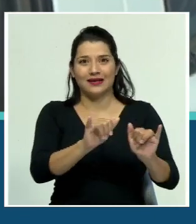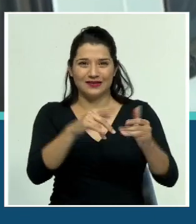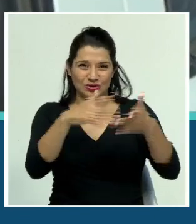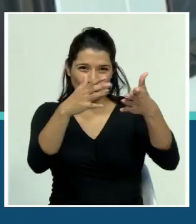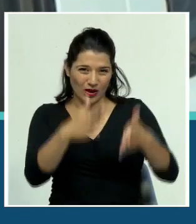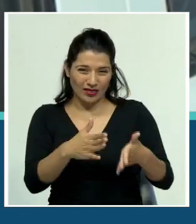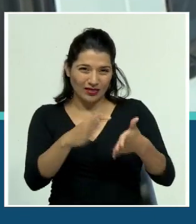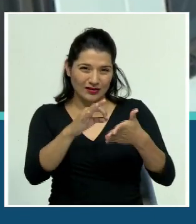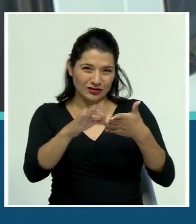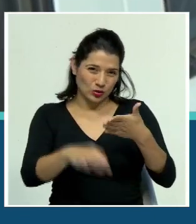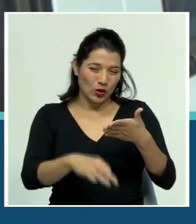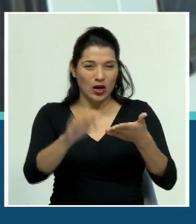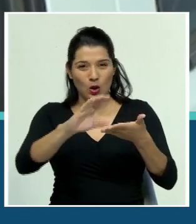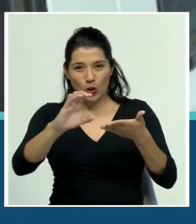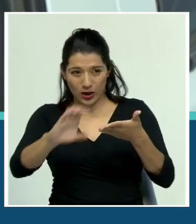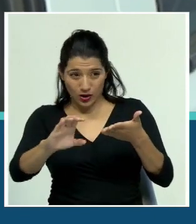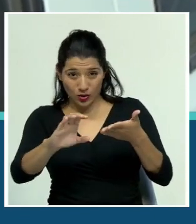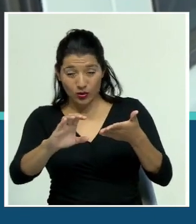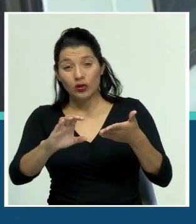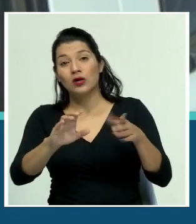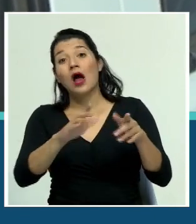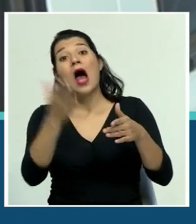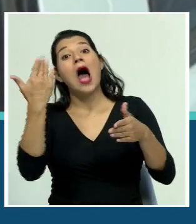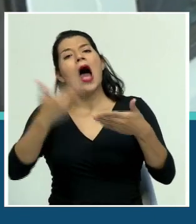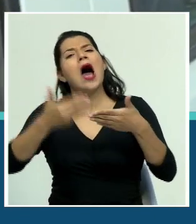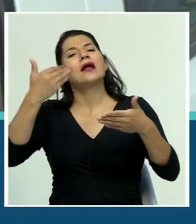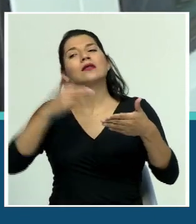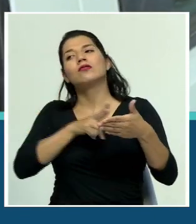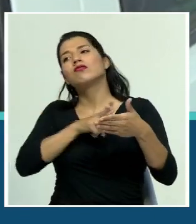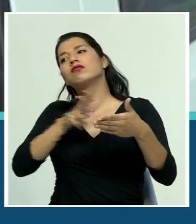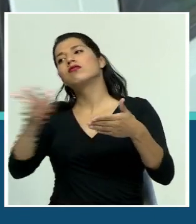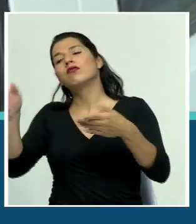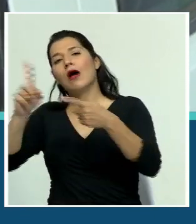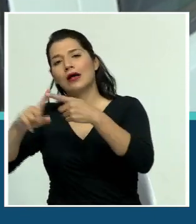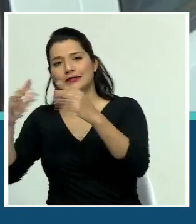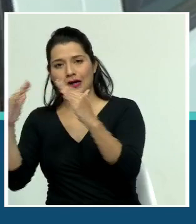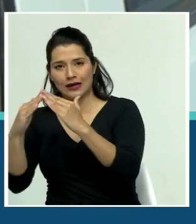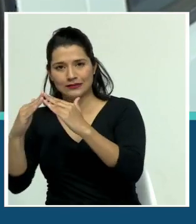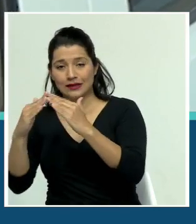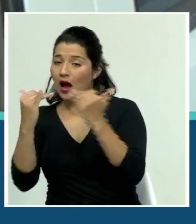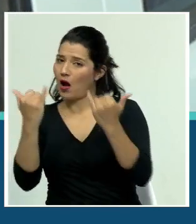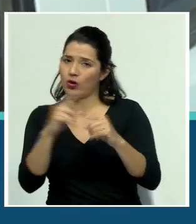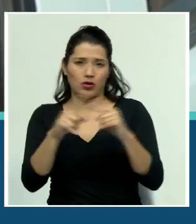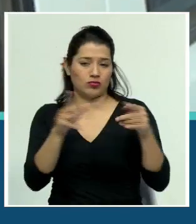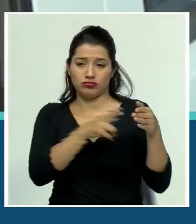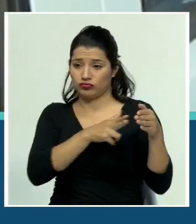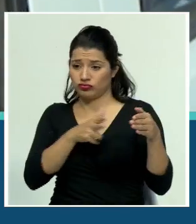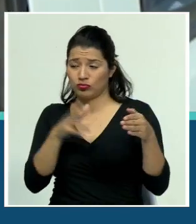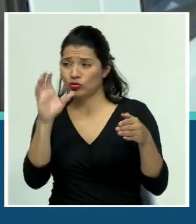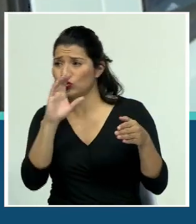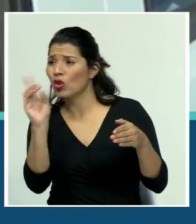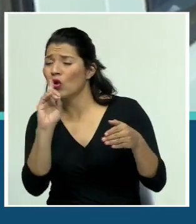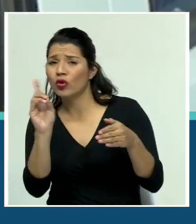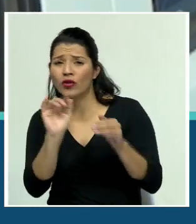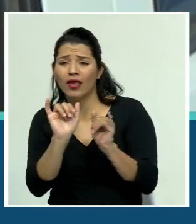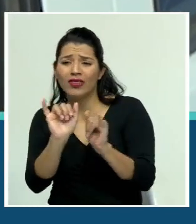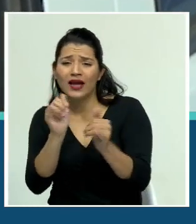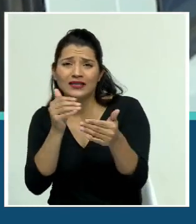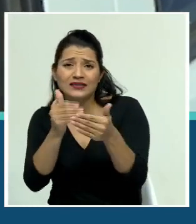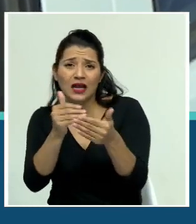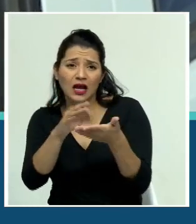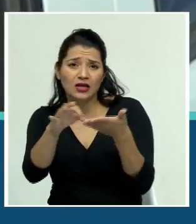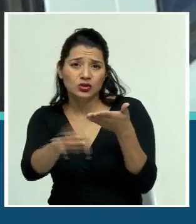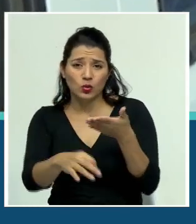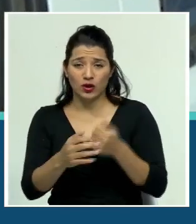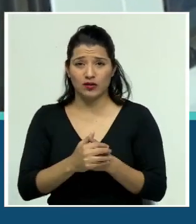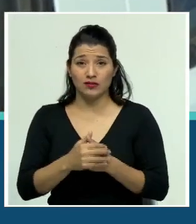antes, yo a los muchachos del colegio allá por el Saprissa, a traerlos